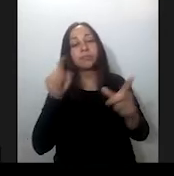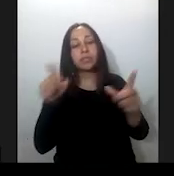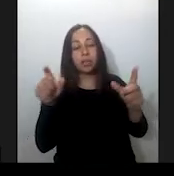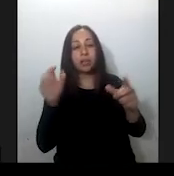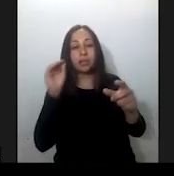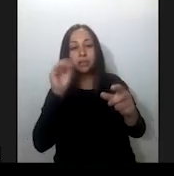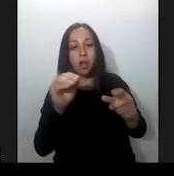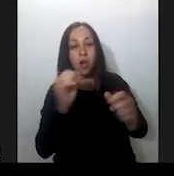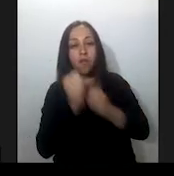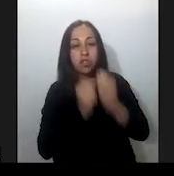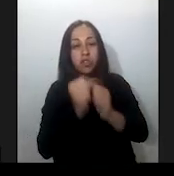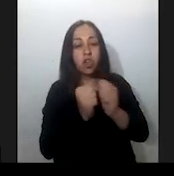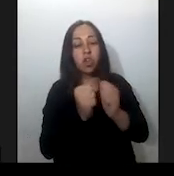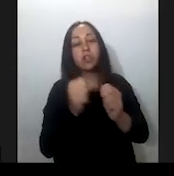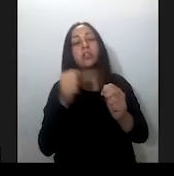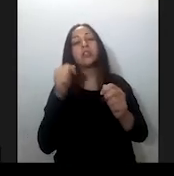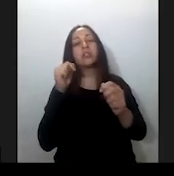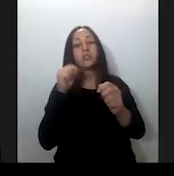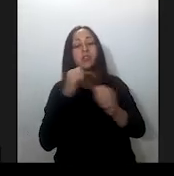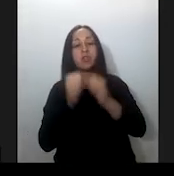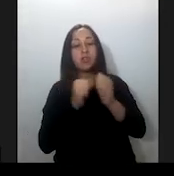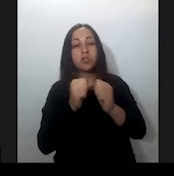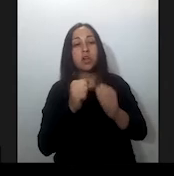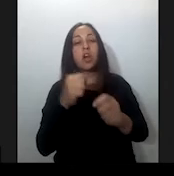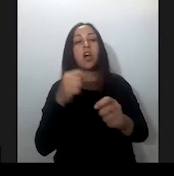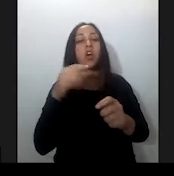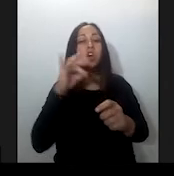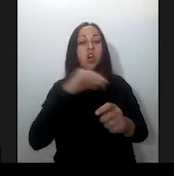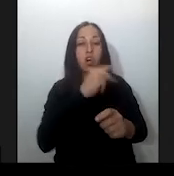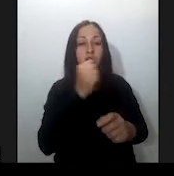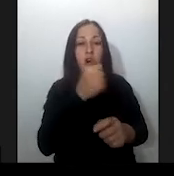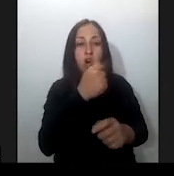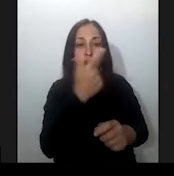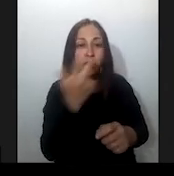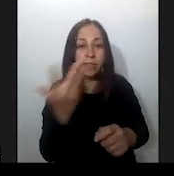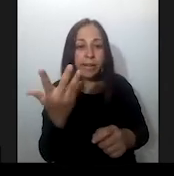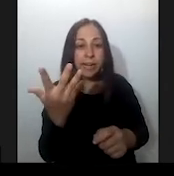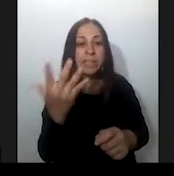Y voy a insertar una función y voy a insertar contar sí.